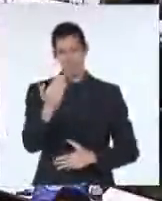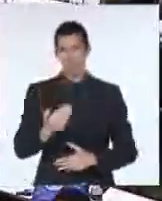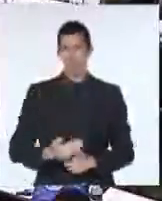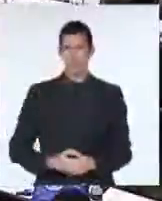mundo, de los desajustes cíclicos del comercio y las finanzas internacionales, del abusivo intercambio